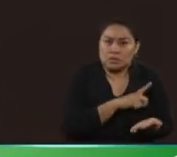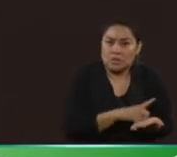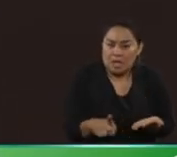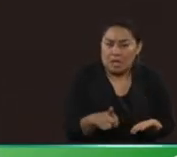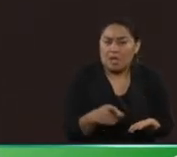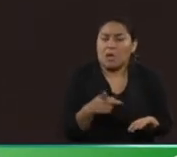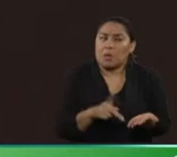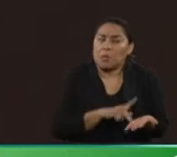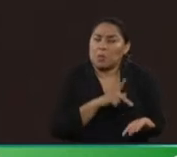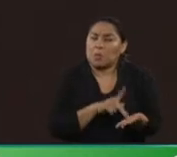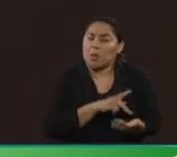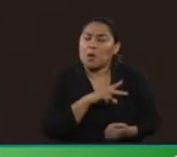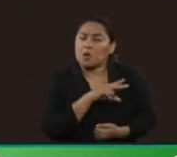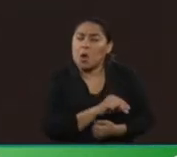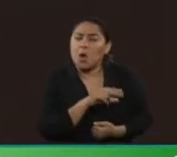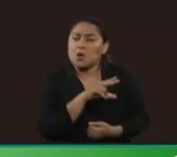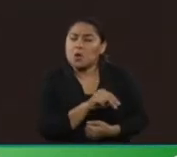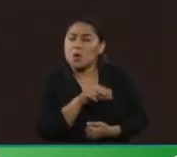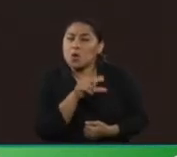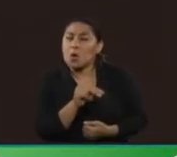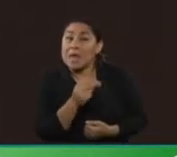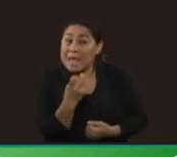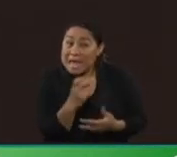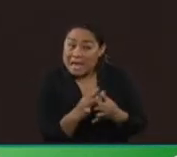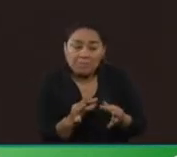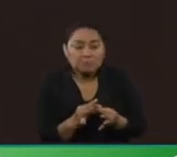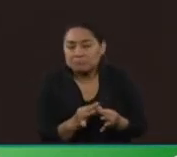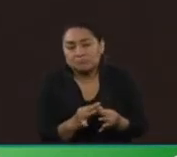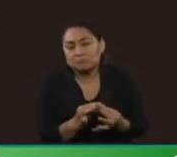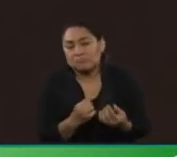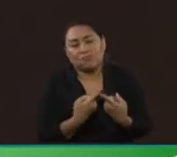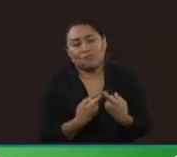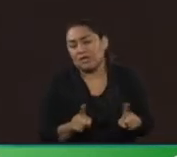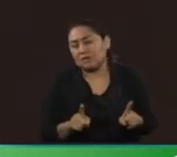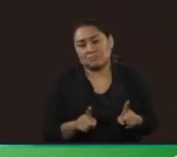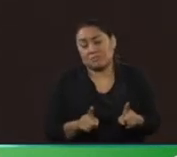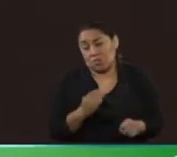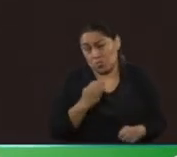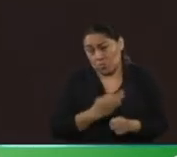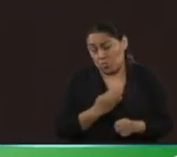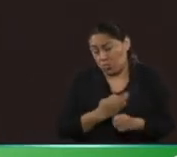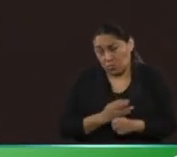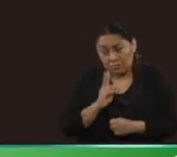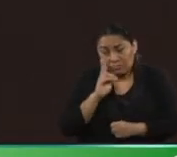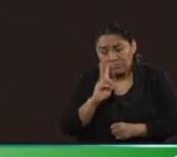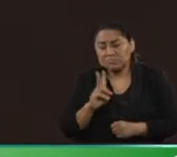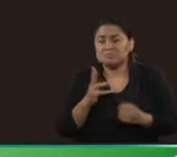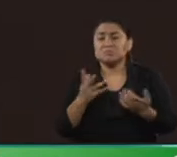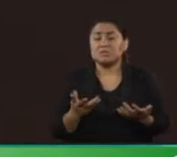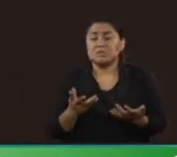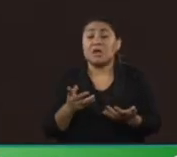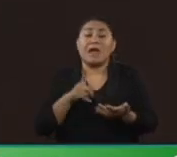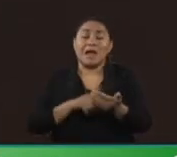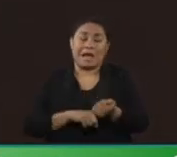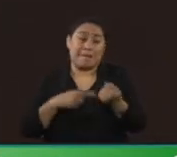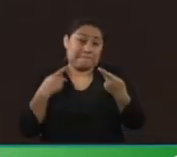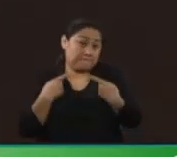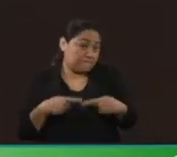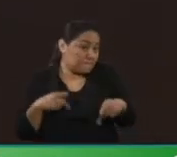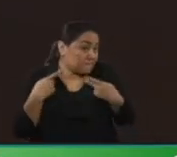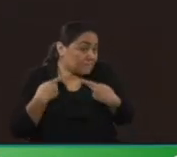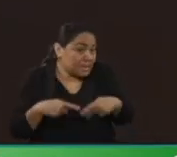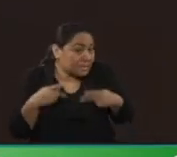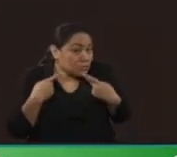una y otra vez Pero no es así lejos de eso estamos abriendo la puerta para que personas que no